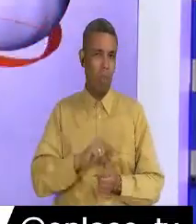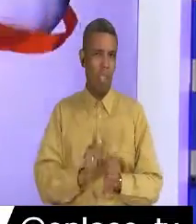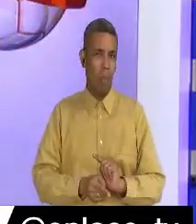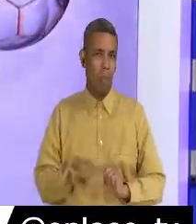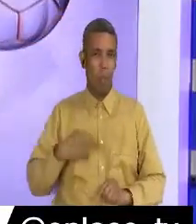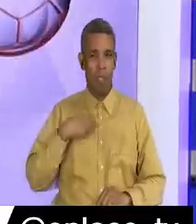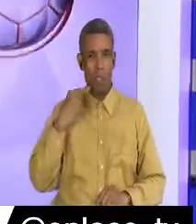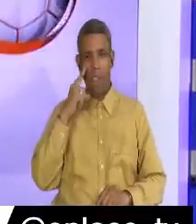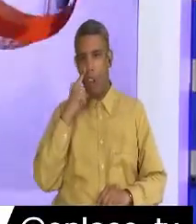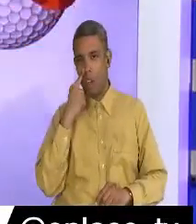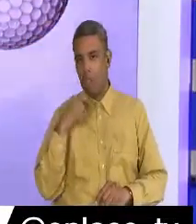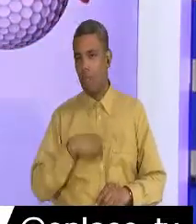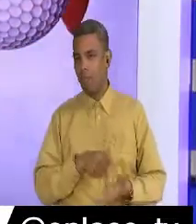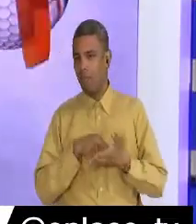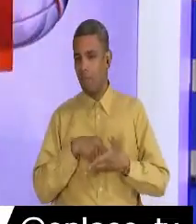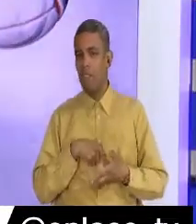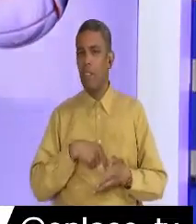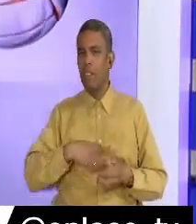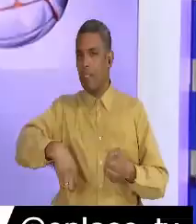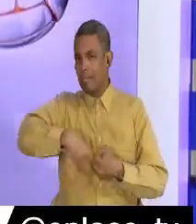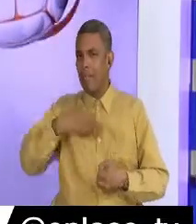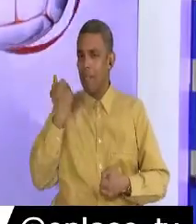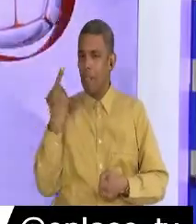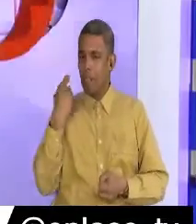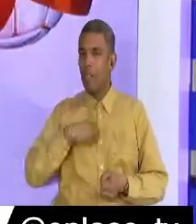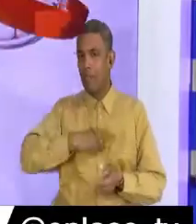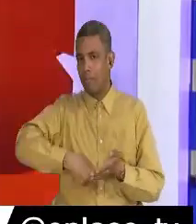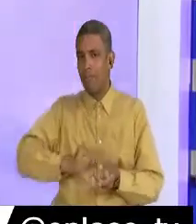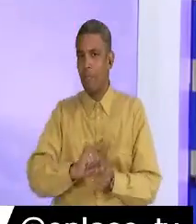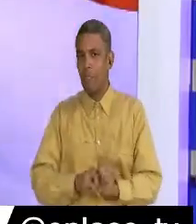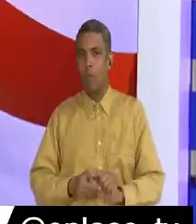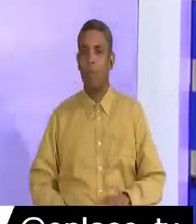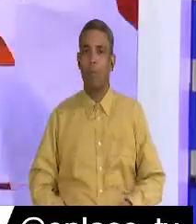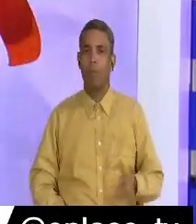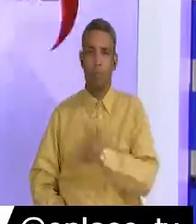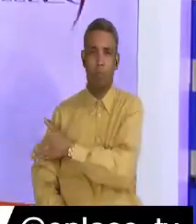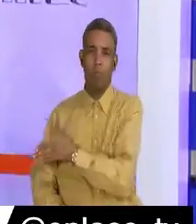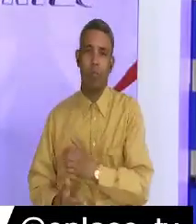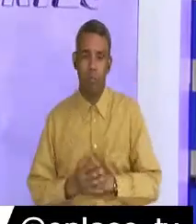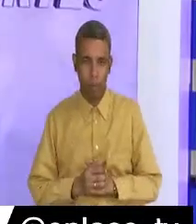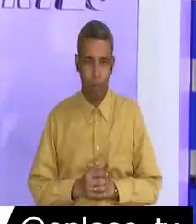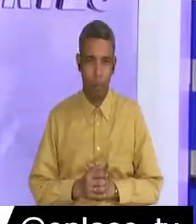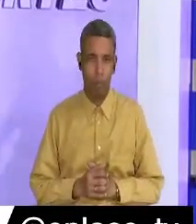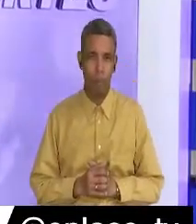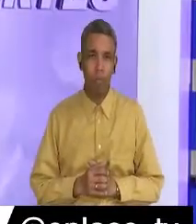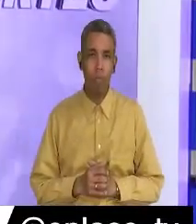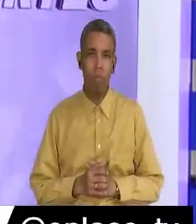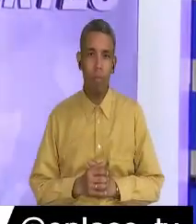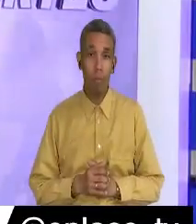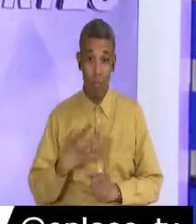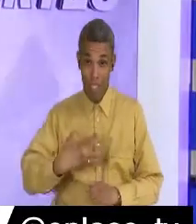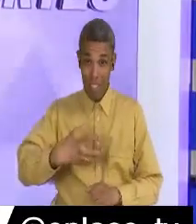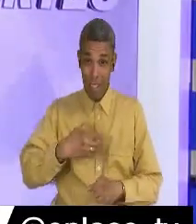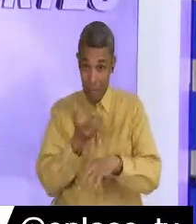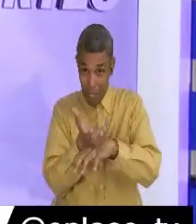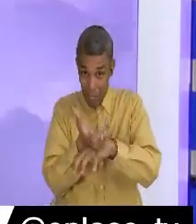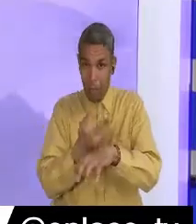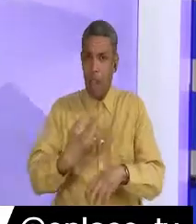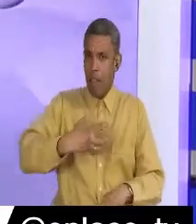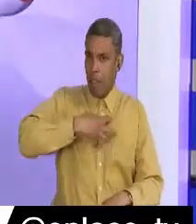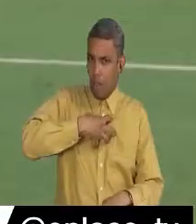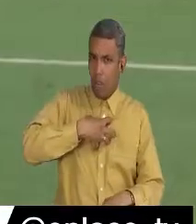Y este Jueves Santo en la cancha La Cotraeco terminará la fase todos contra todos del torneo femenino de fútbol Las